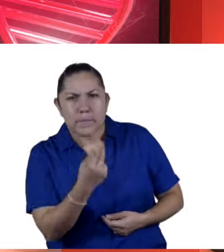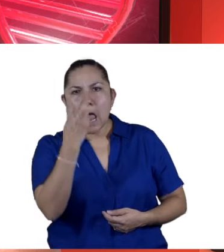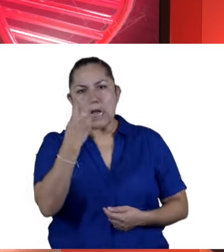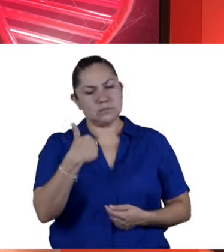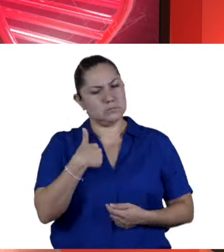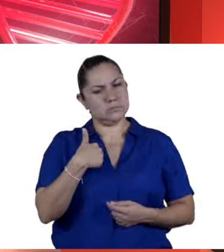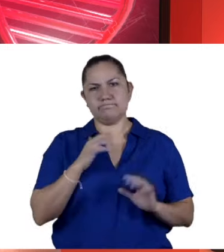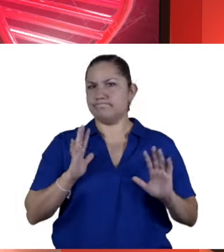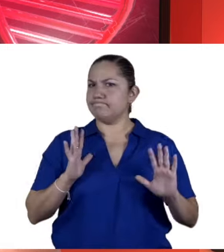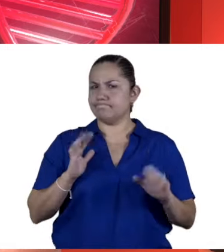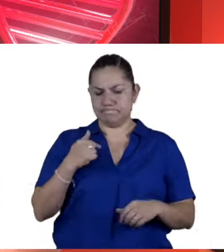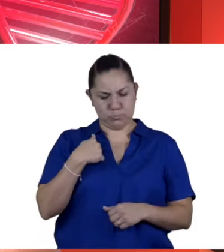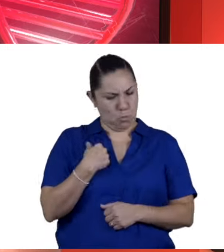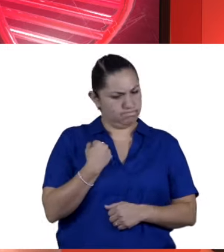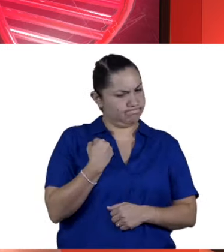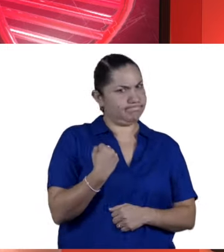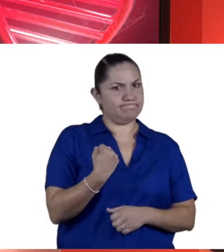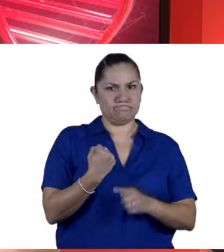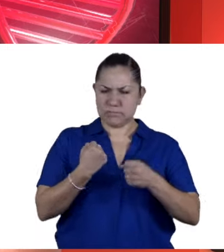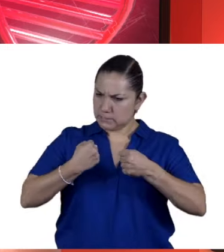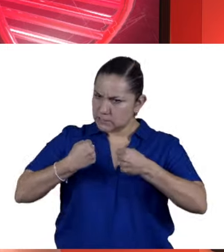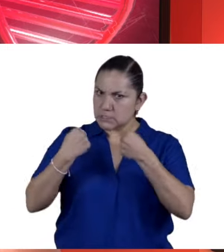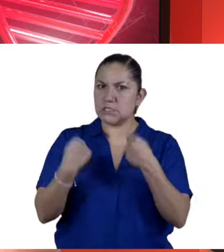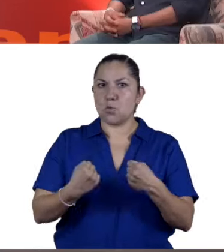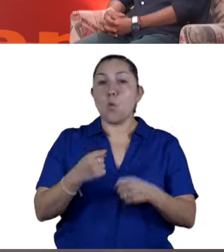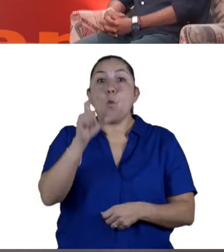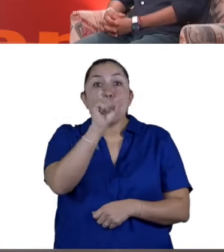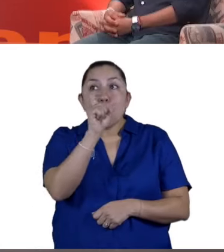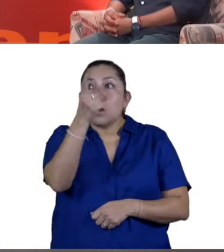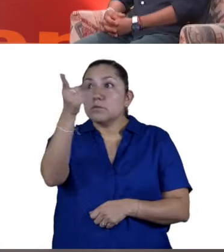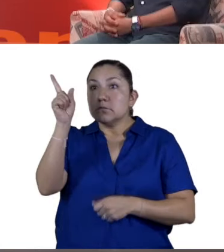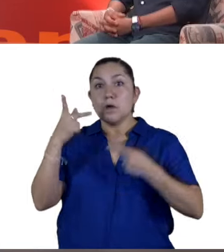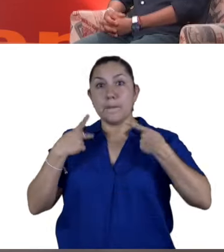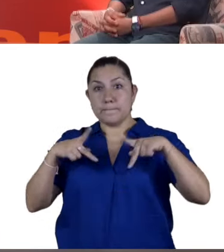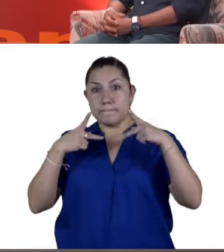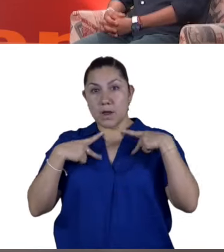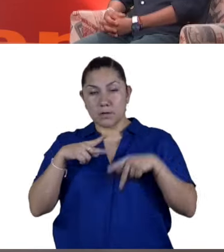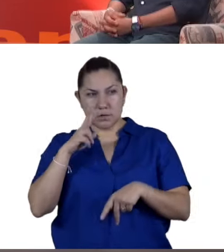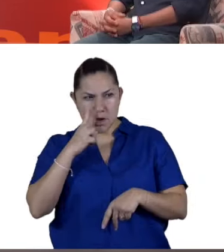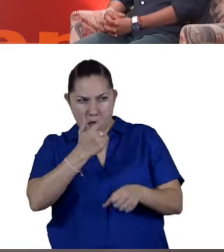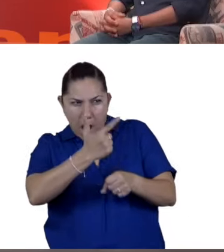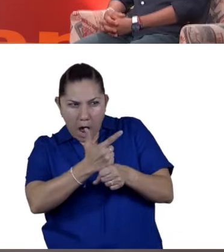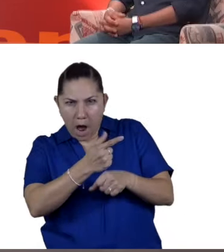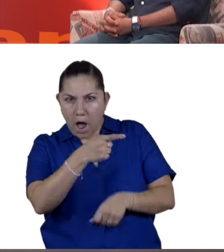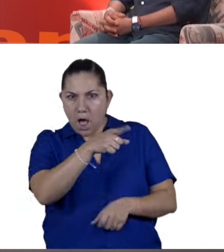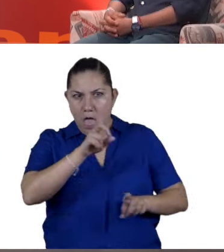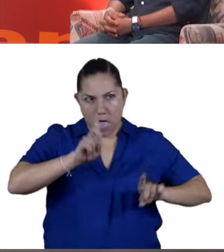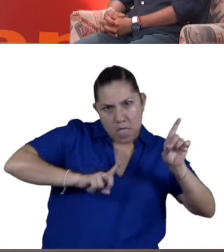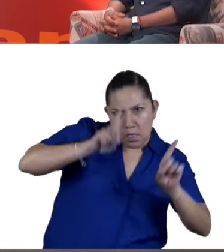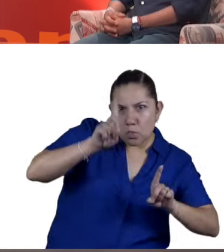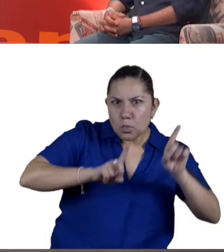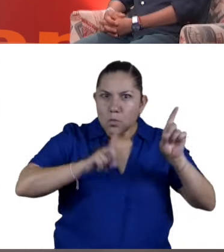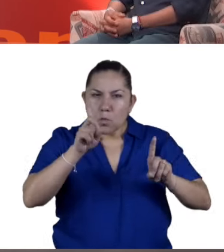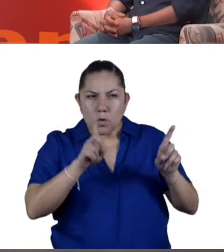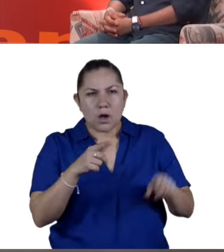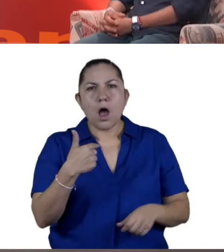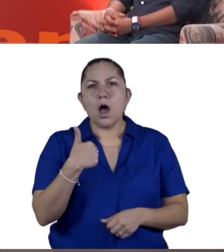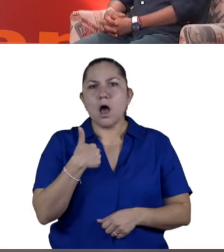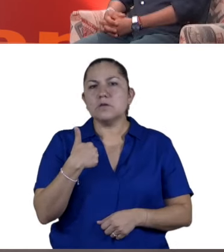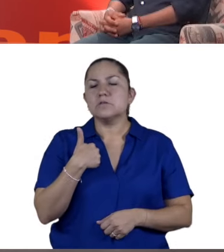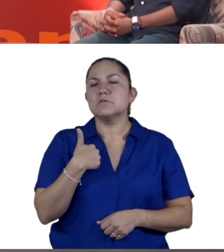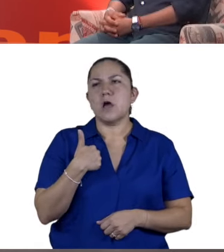situación porque la gente en cuando te ve débil o dudoso es la manera en la que entran